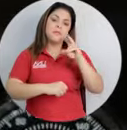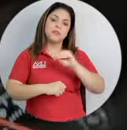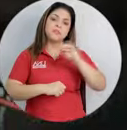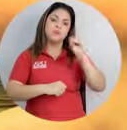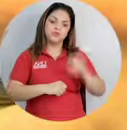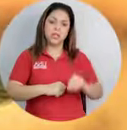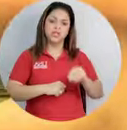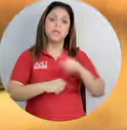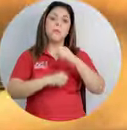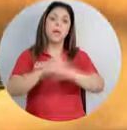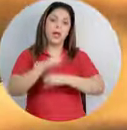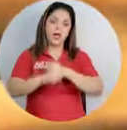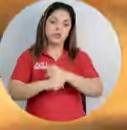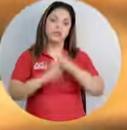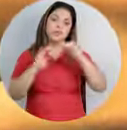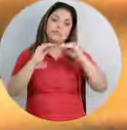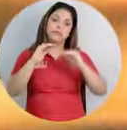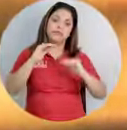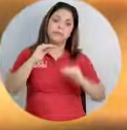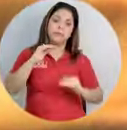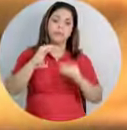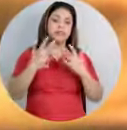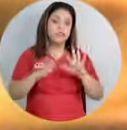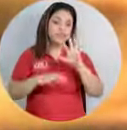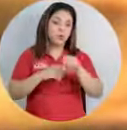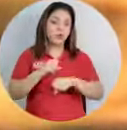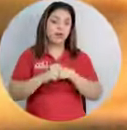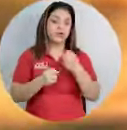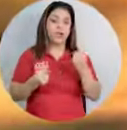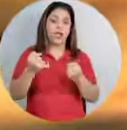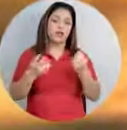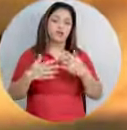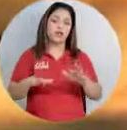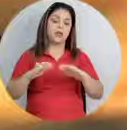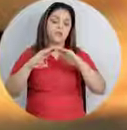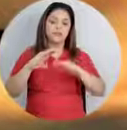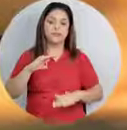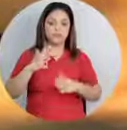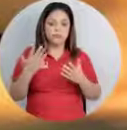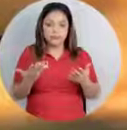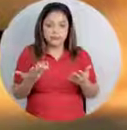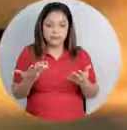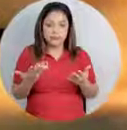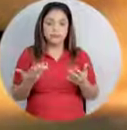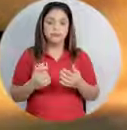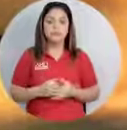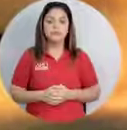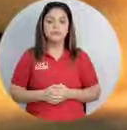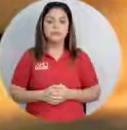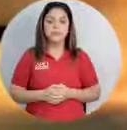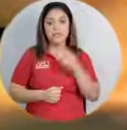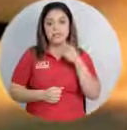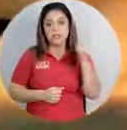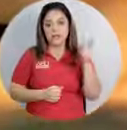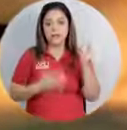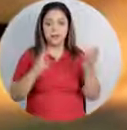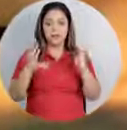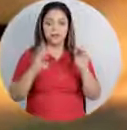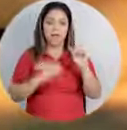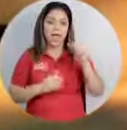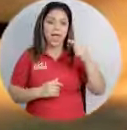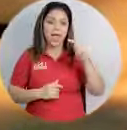de las agencias un 20% anual. Quiere decir que en 5 años ya deprecie el vehículo a nivel de mercado según